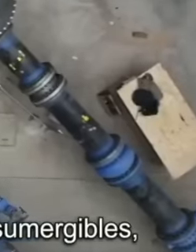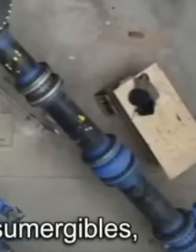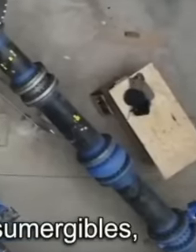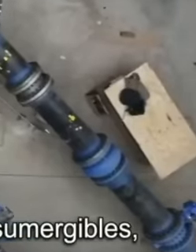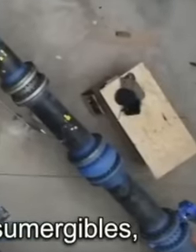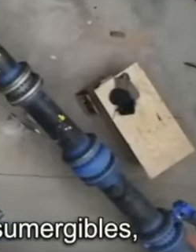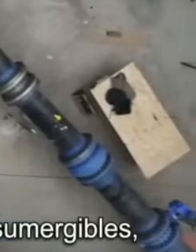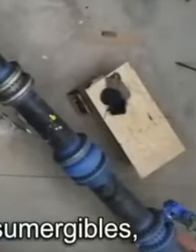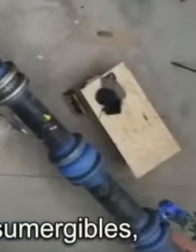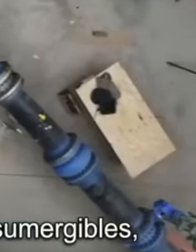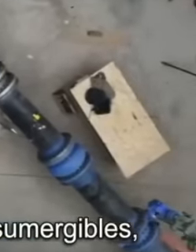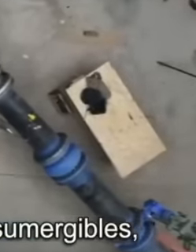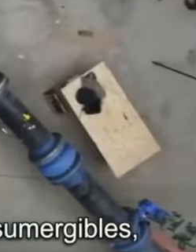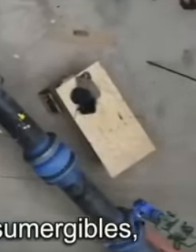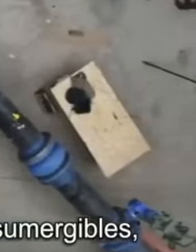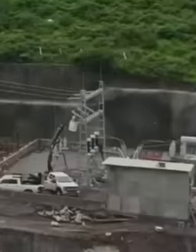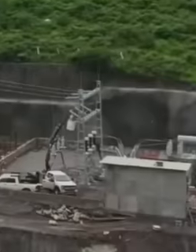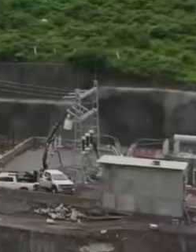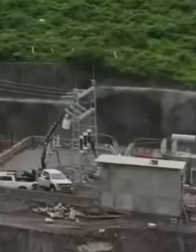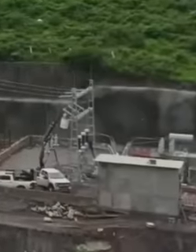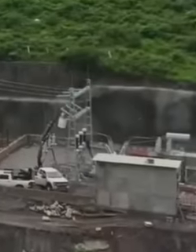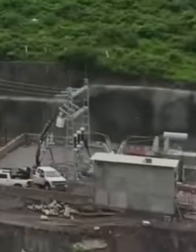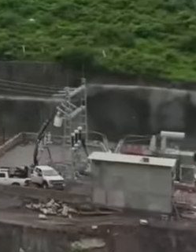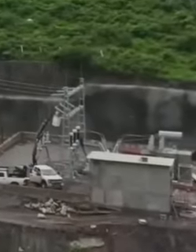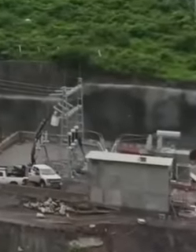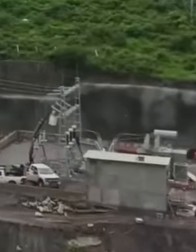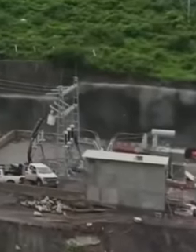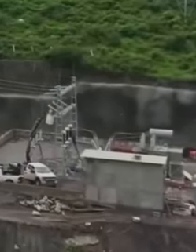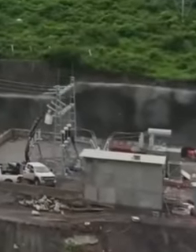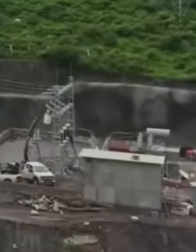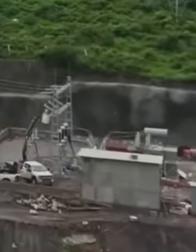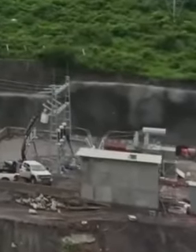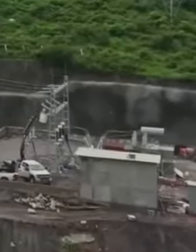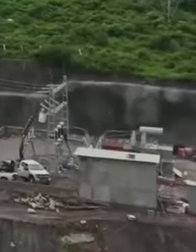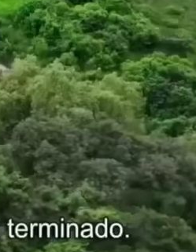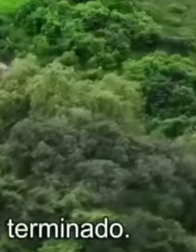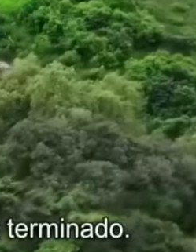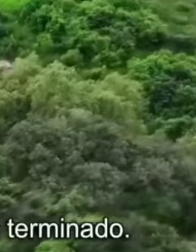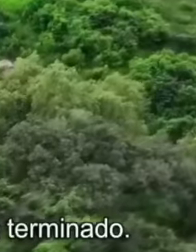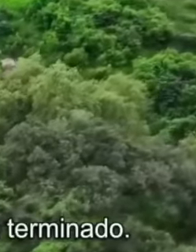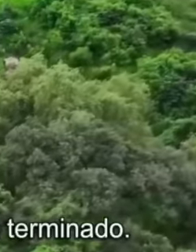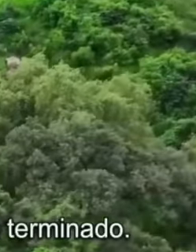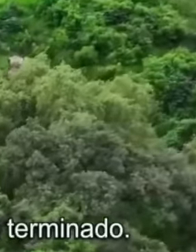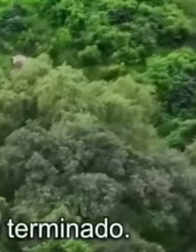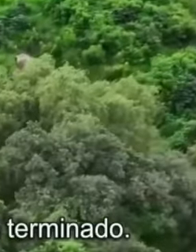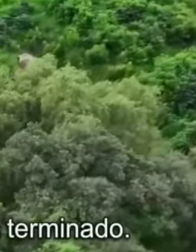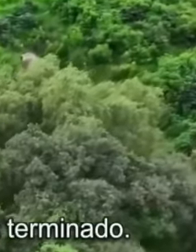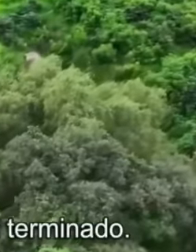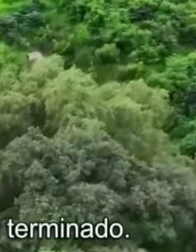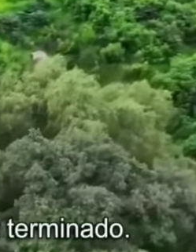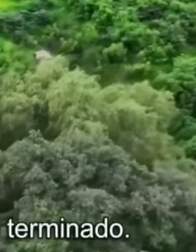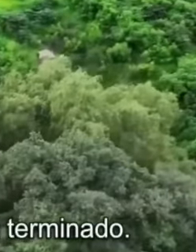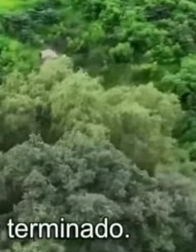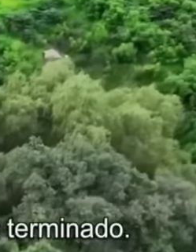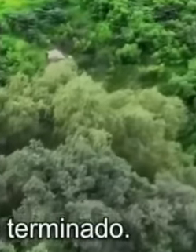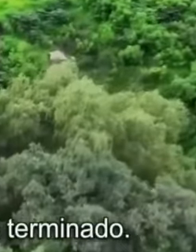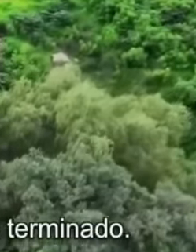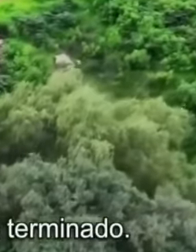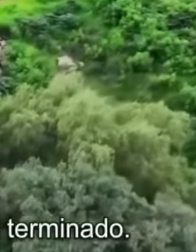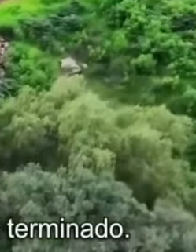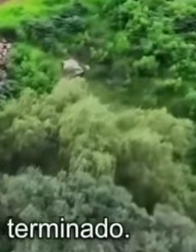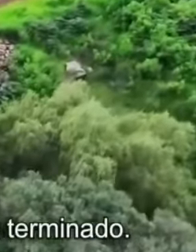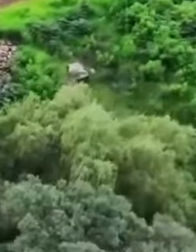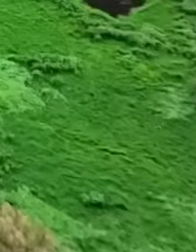de bombeo con 4 bombas sumergibles, así como una subestación eléctrica. El acueducto El Salto La Red Calderón también